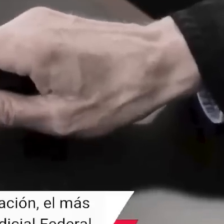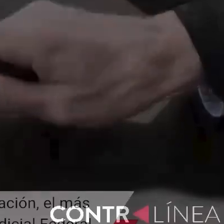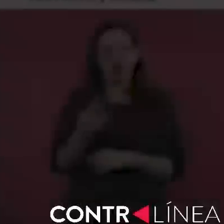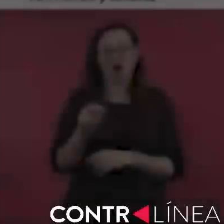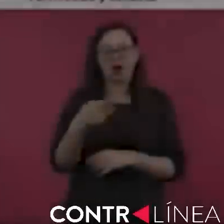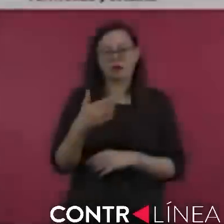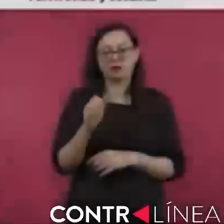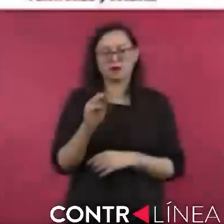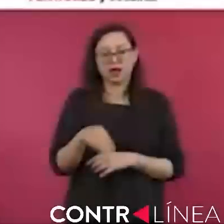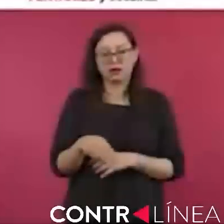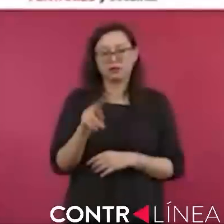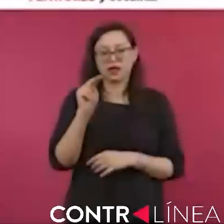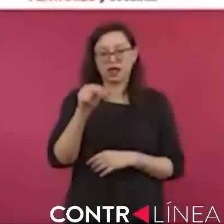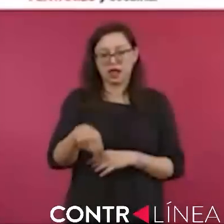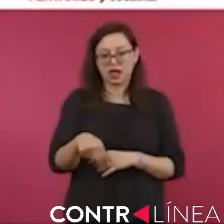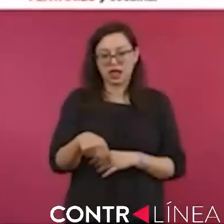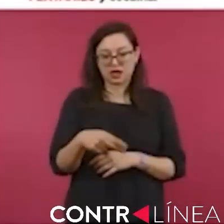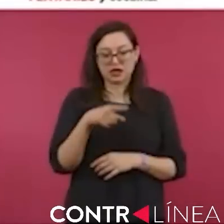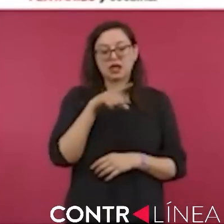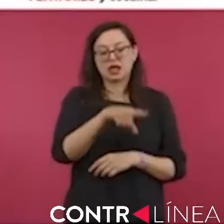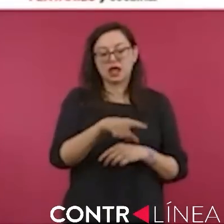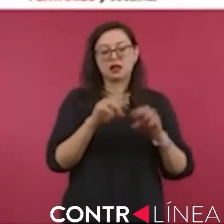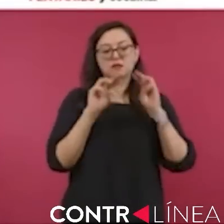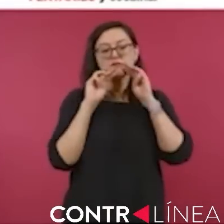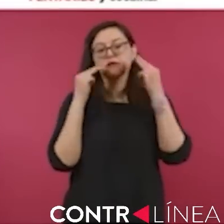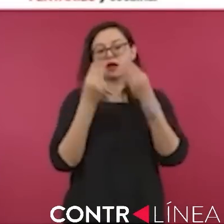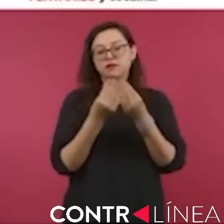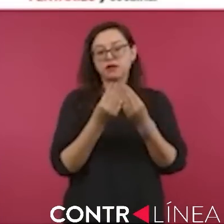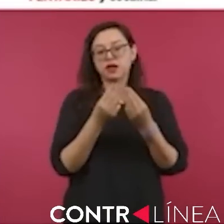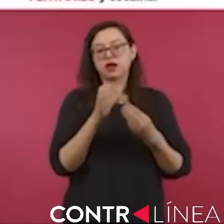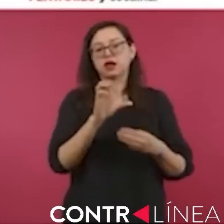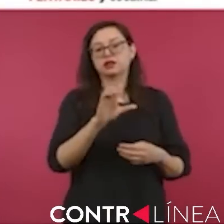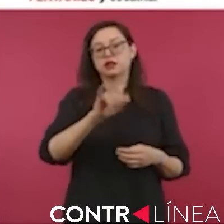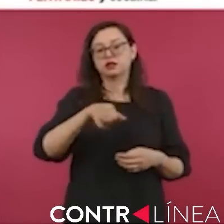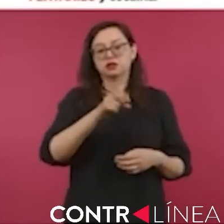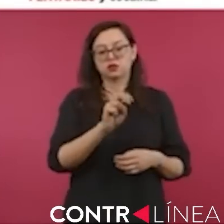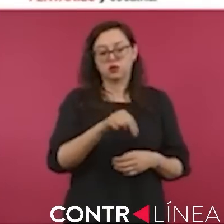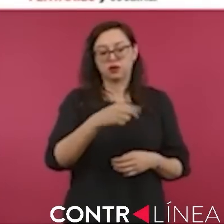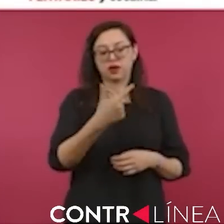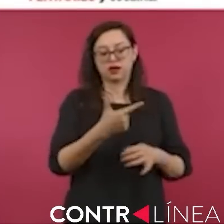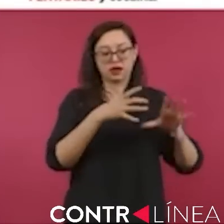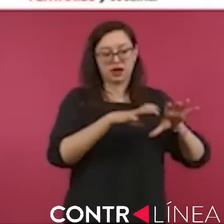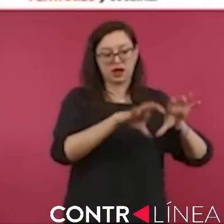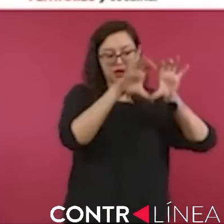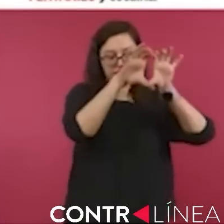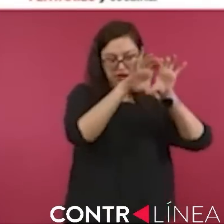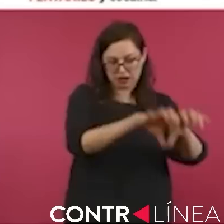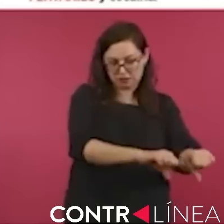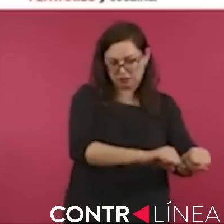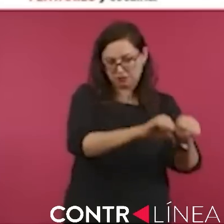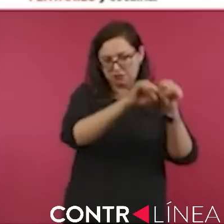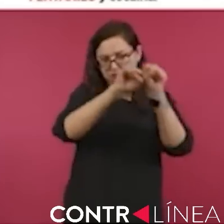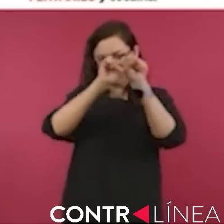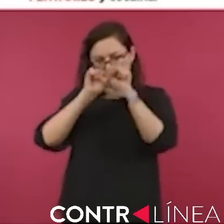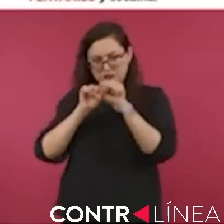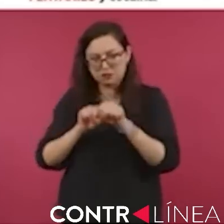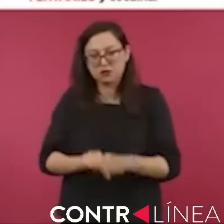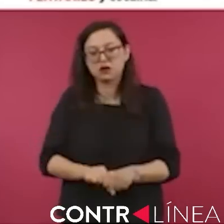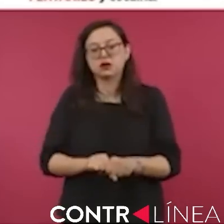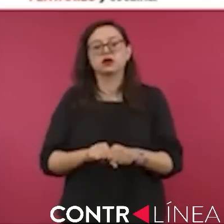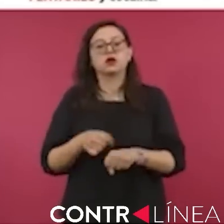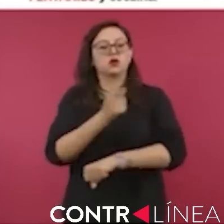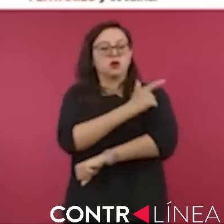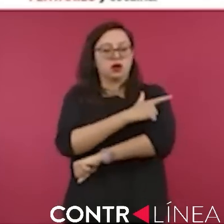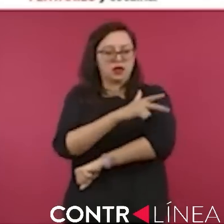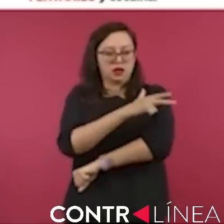subsecretario. Él fue detenido en flagrancia el 21 de abril de este año en Autlán de Navarro por la Guardia Nacional con el apoyo